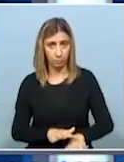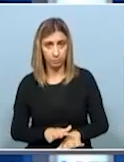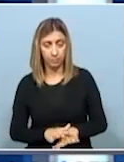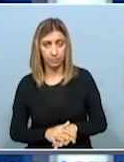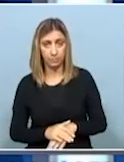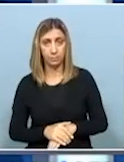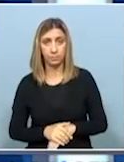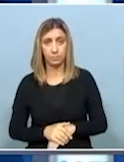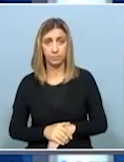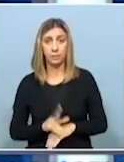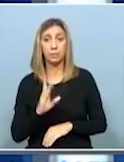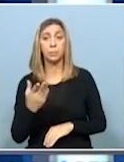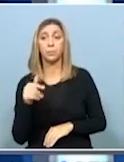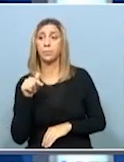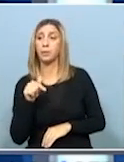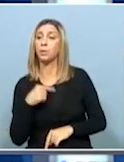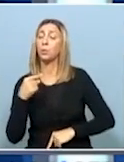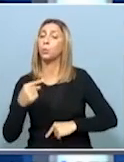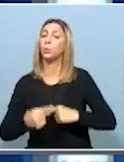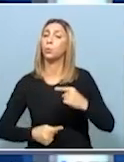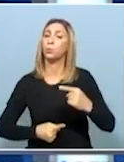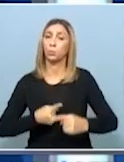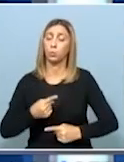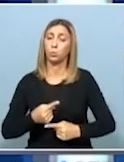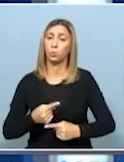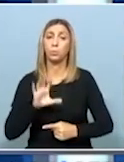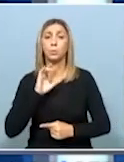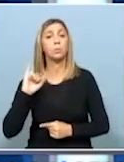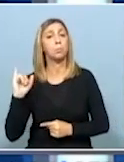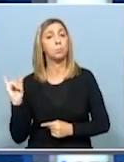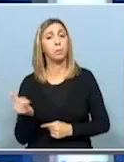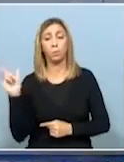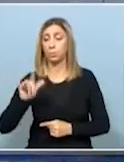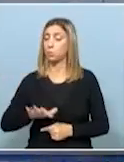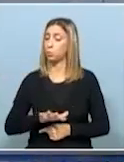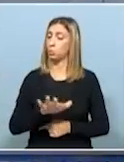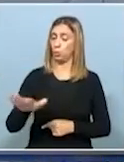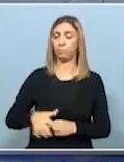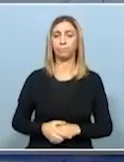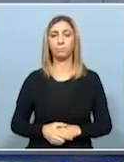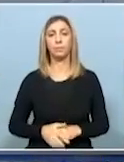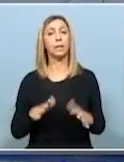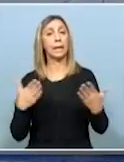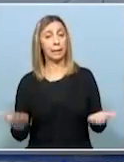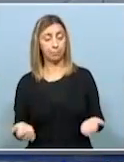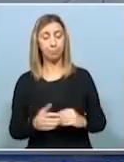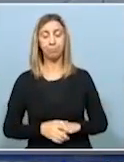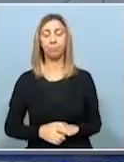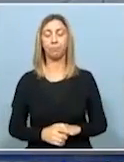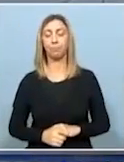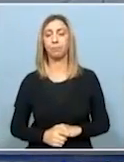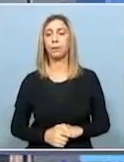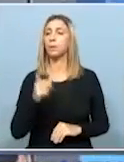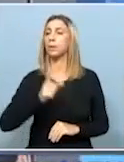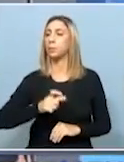y esto nos permitiría seguir siendo la mejor provincia administrada del país no muy bien ministro entonces para